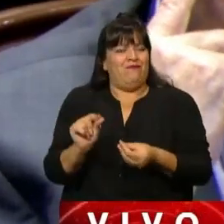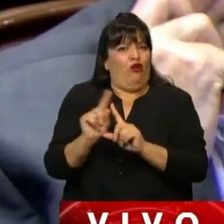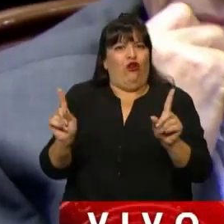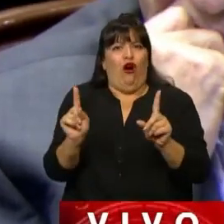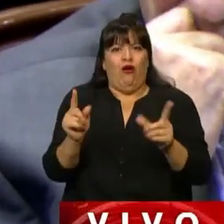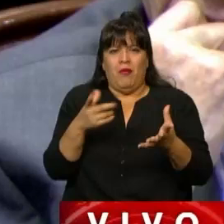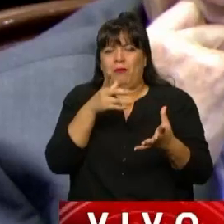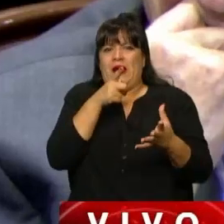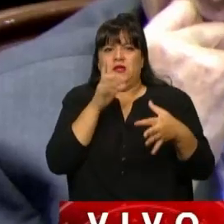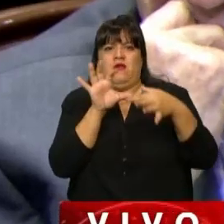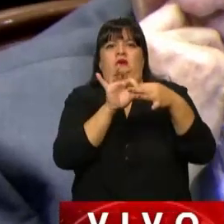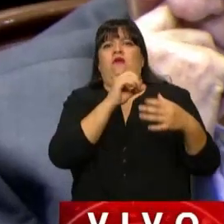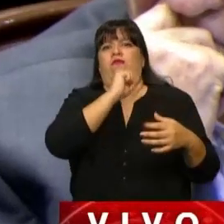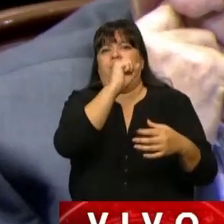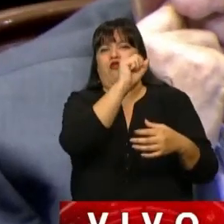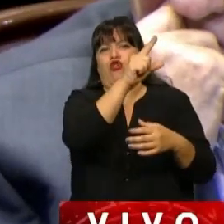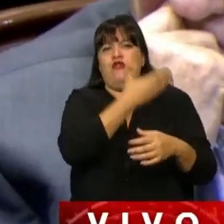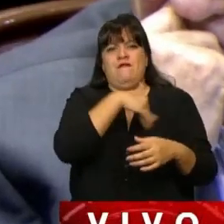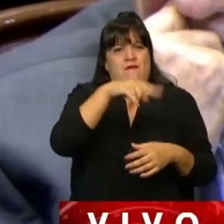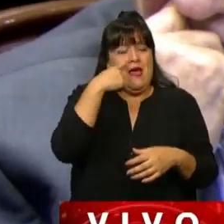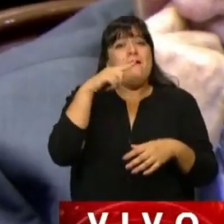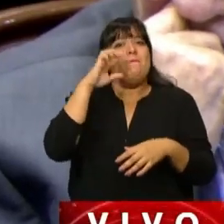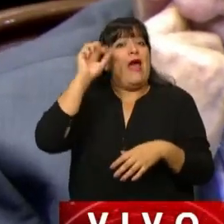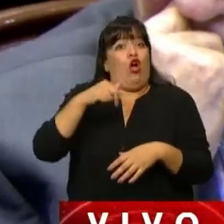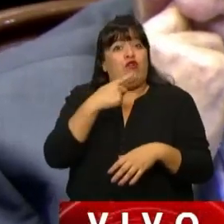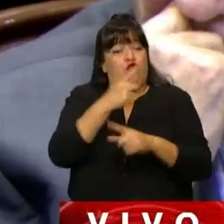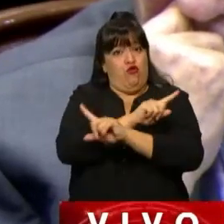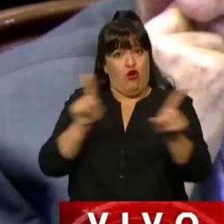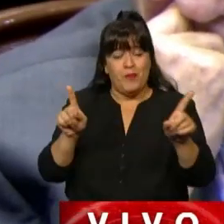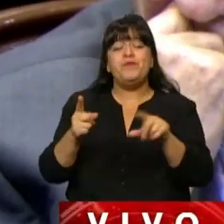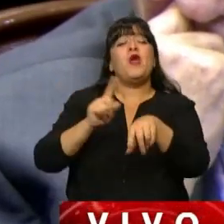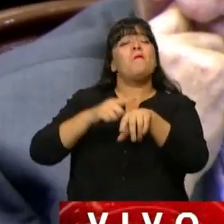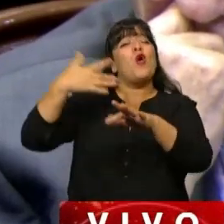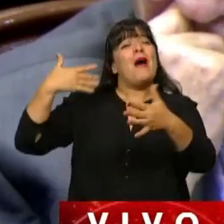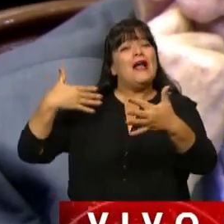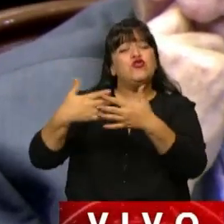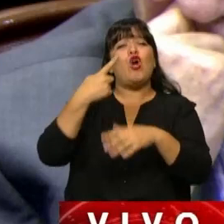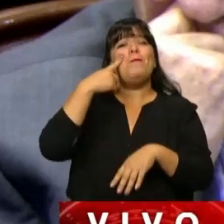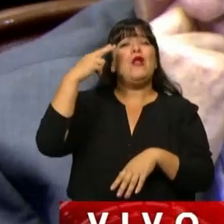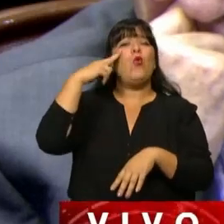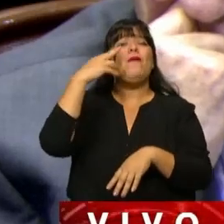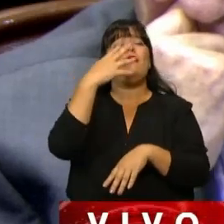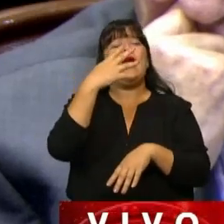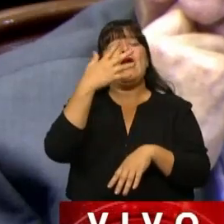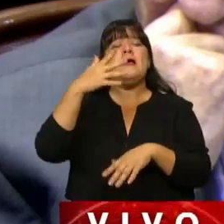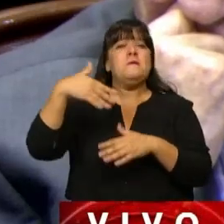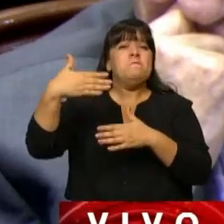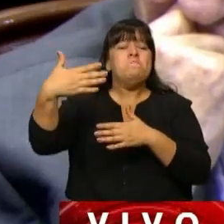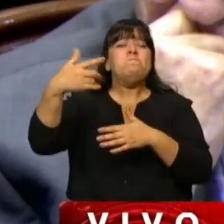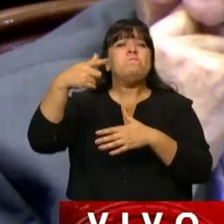golpe militar en 1955 y lo derrocan al gobierno de Juan Domingo Perón,